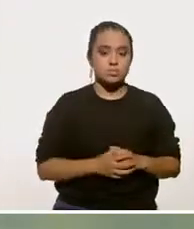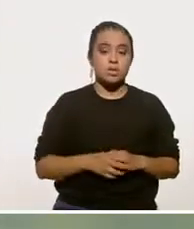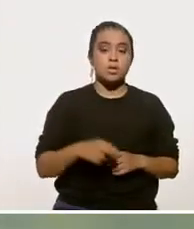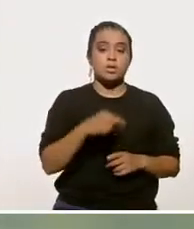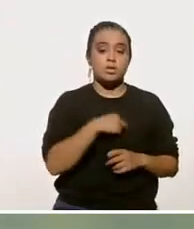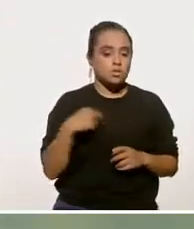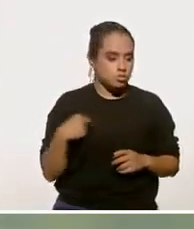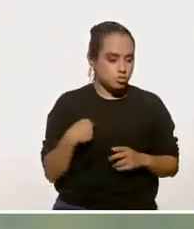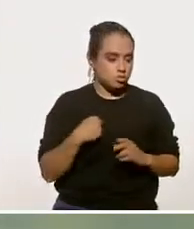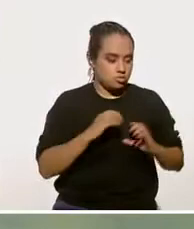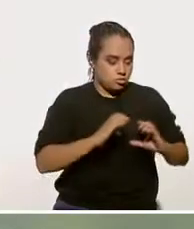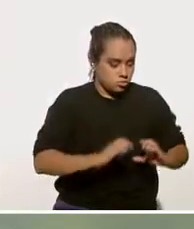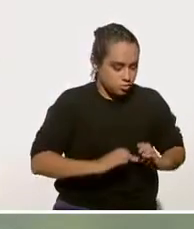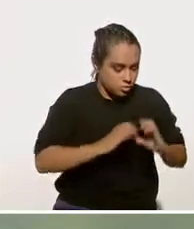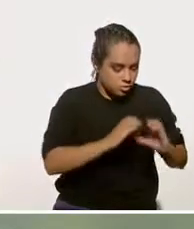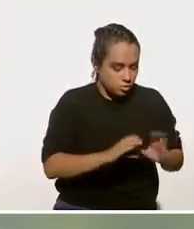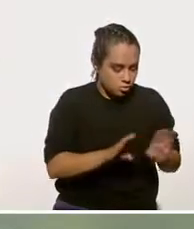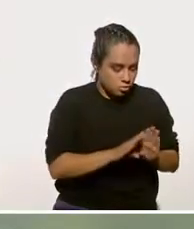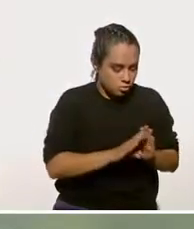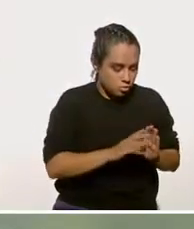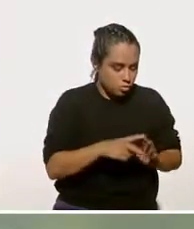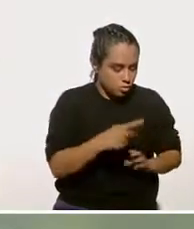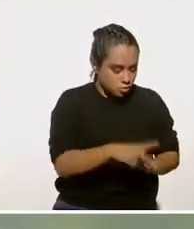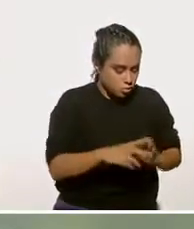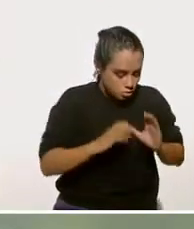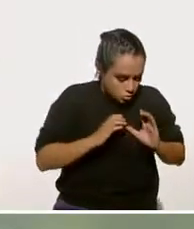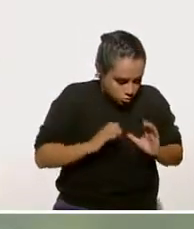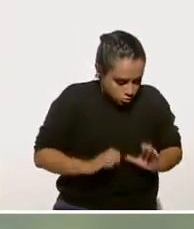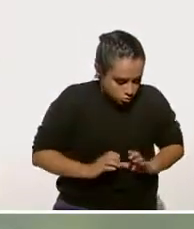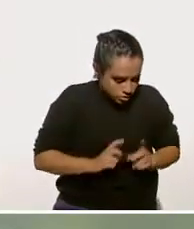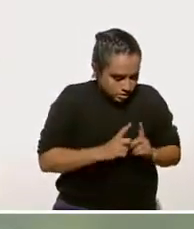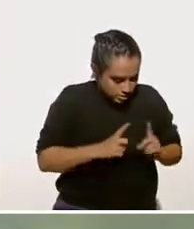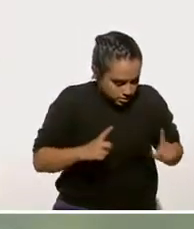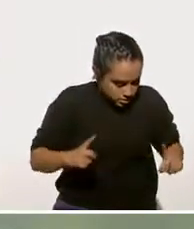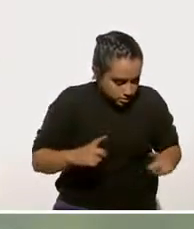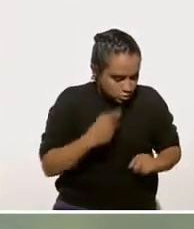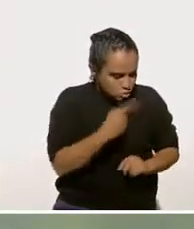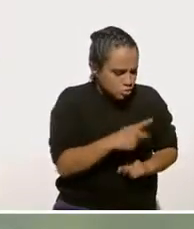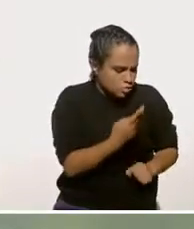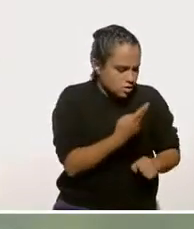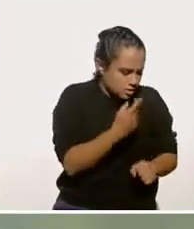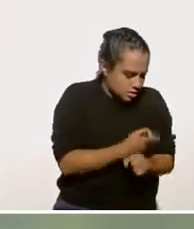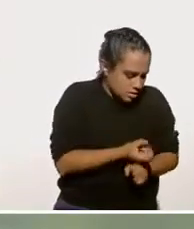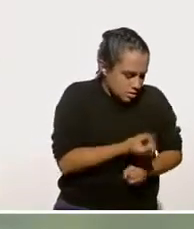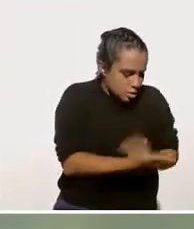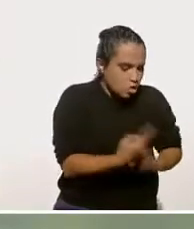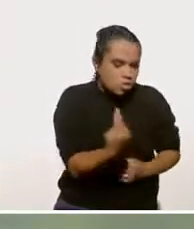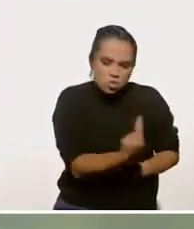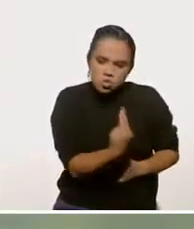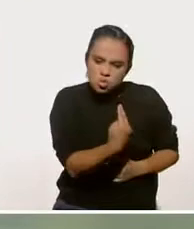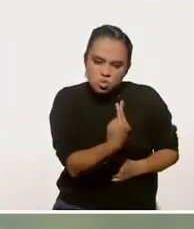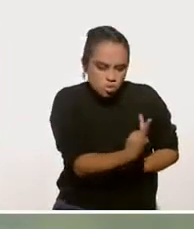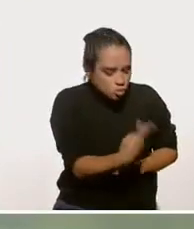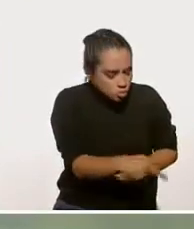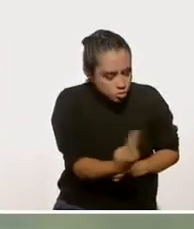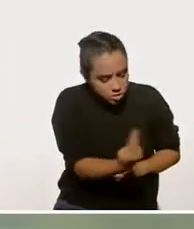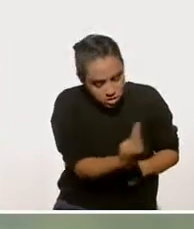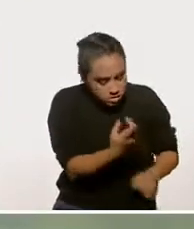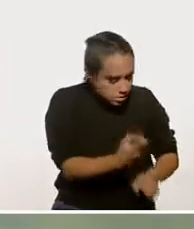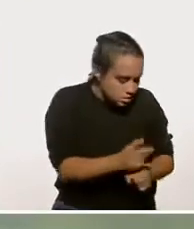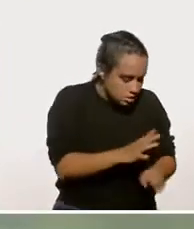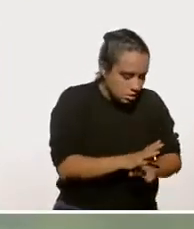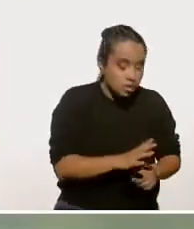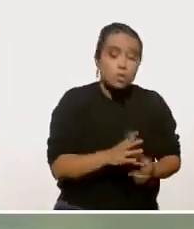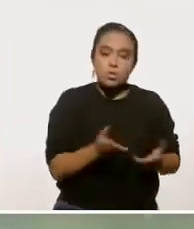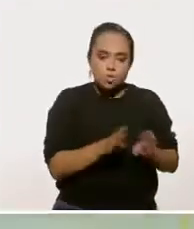vamos cuidando el desarrollo físico de los niños y vamos cubriendo sus necesidades físicas con cariño y confianza y de